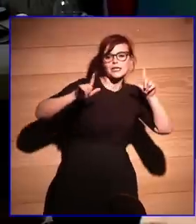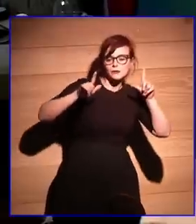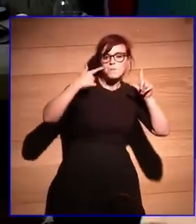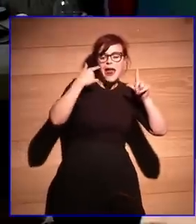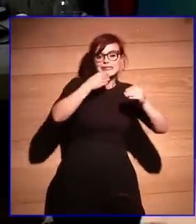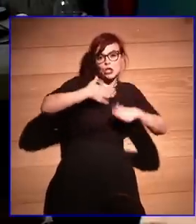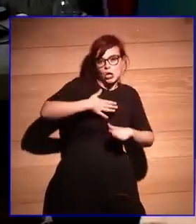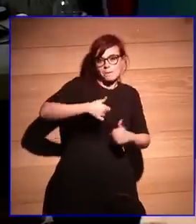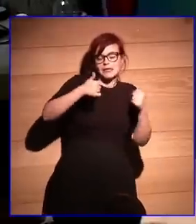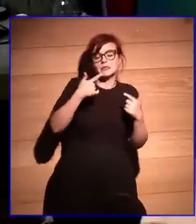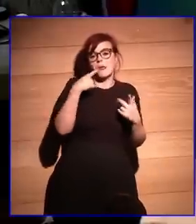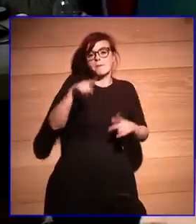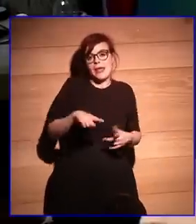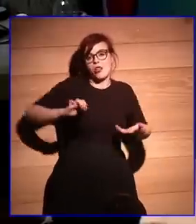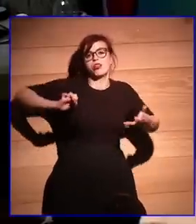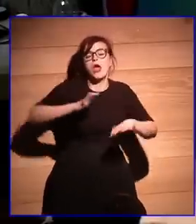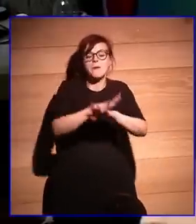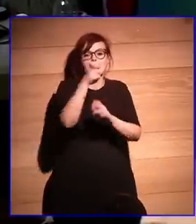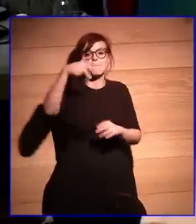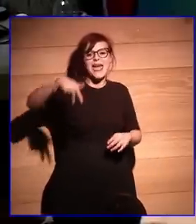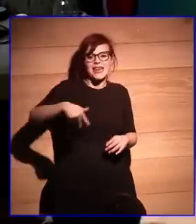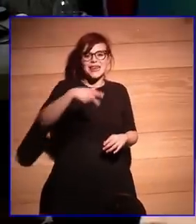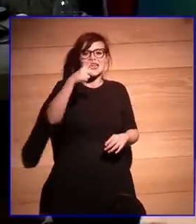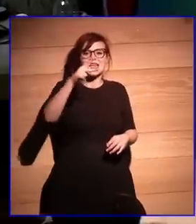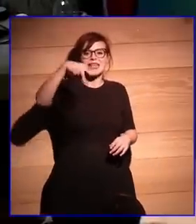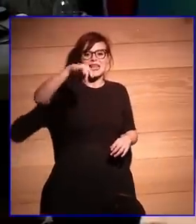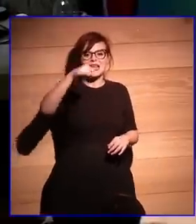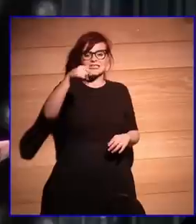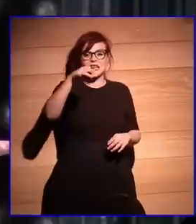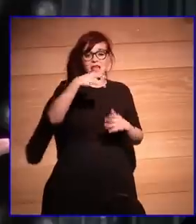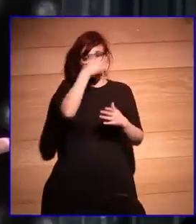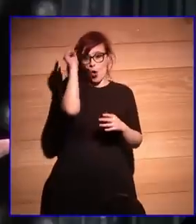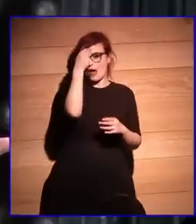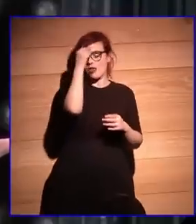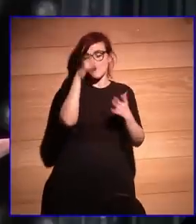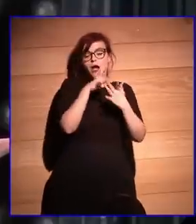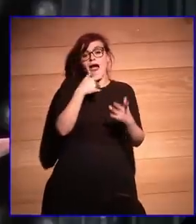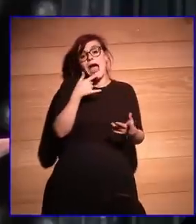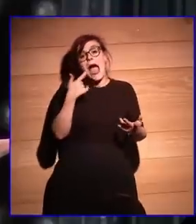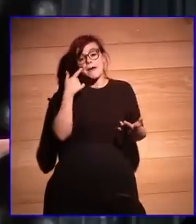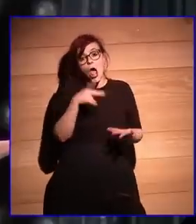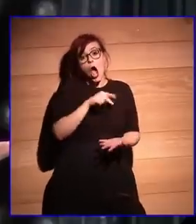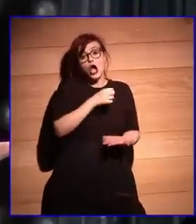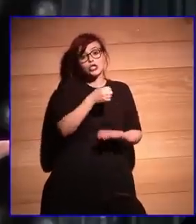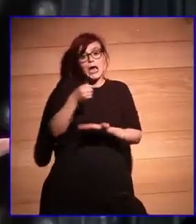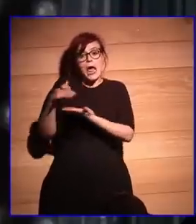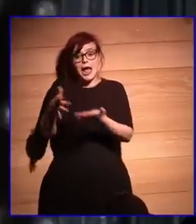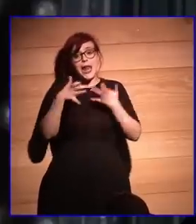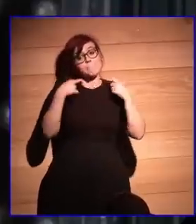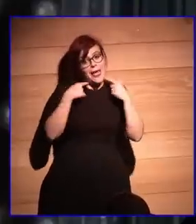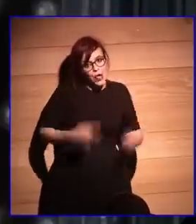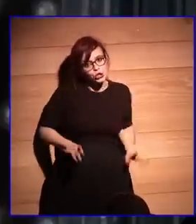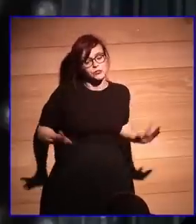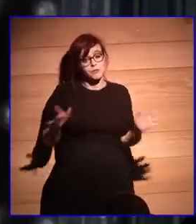favorecen la historia. Y porque hay que comprimir. Si tú la peli de Ben Kingsley la haces explicando a Gandhi de verdad, igual no hubiera ganado tantos Oscars, ¿no? Hombre, y hubiera